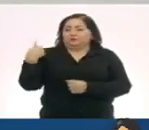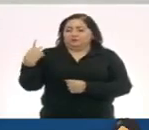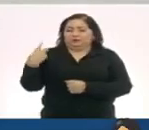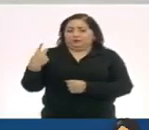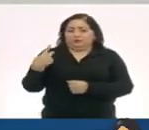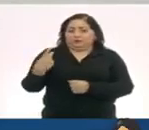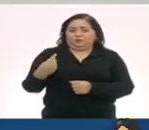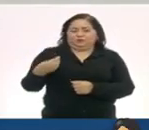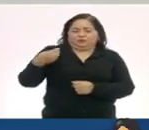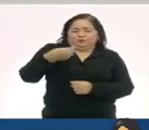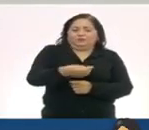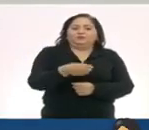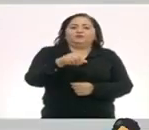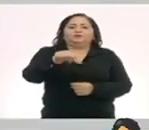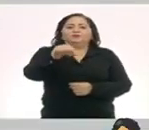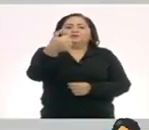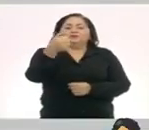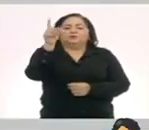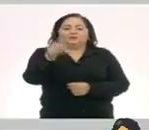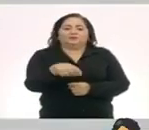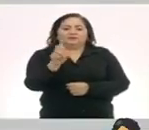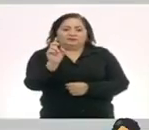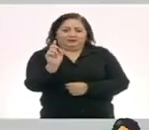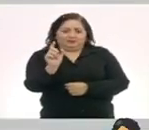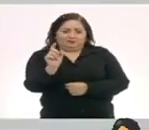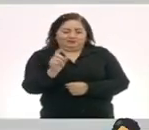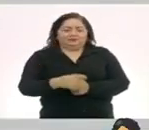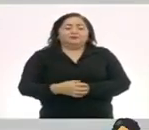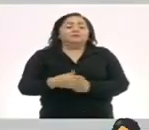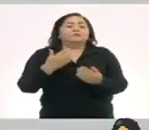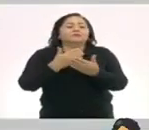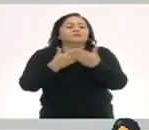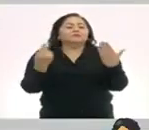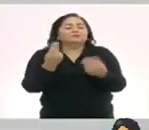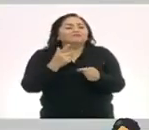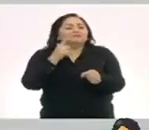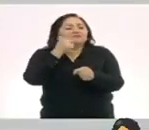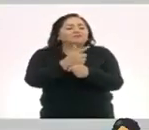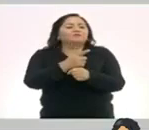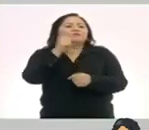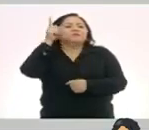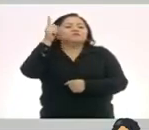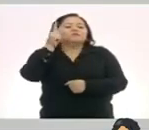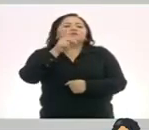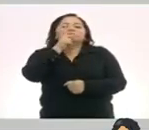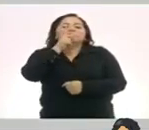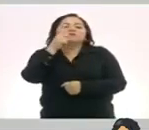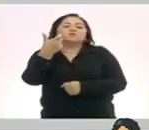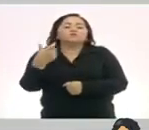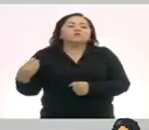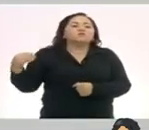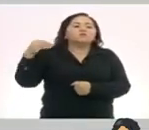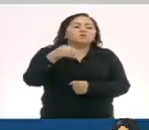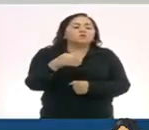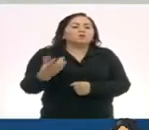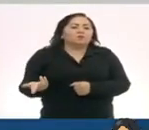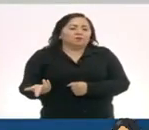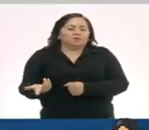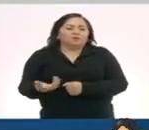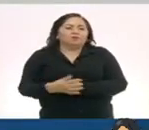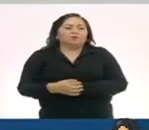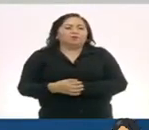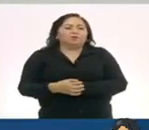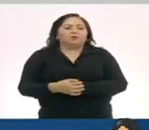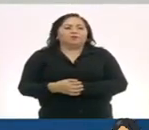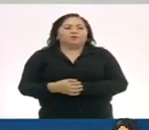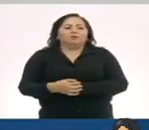pusimos 11/30. Ahora tenemos que descubrir cuánto fue lo que puso mi papá. Voy a